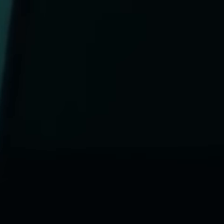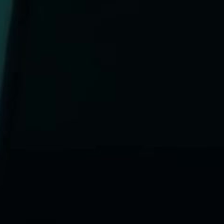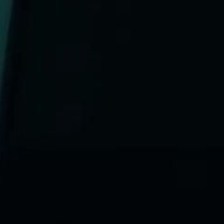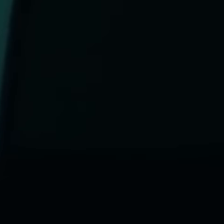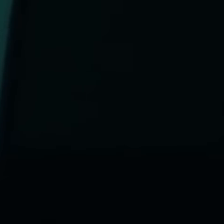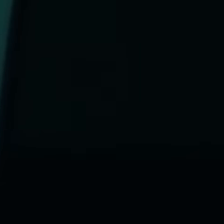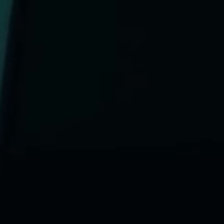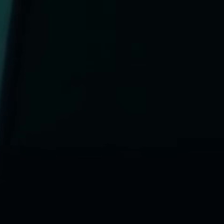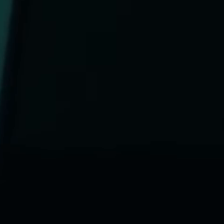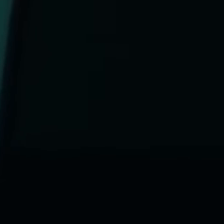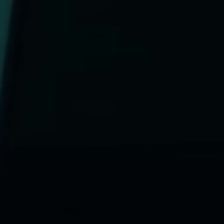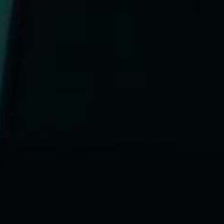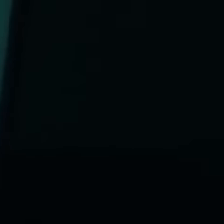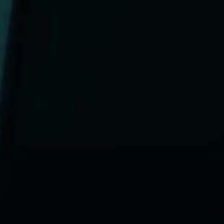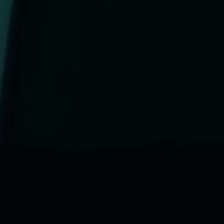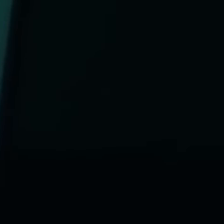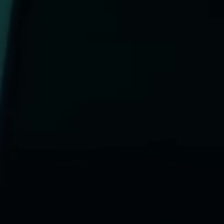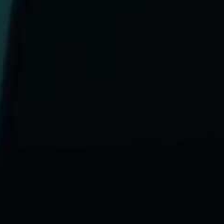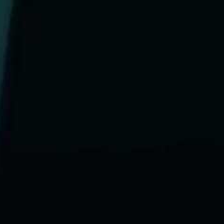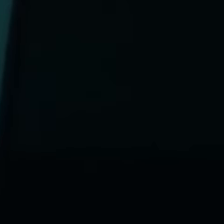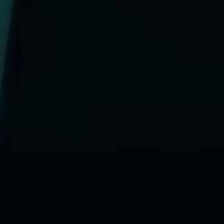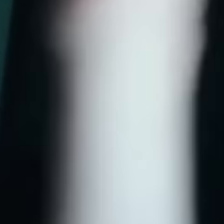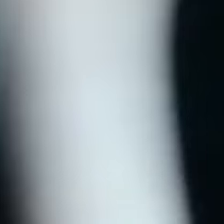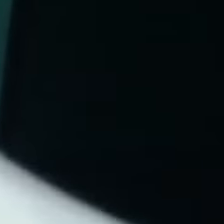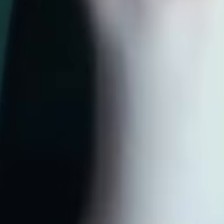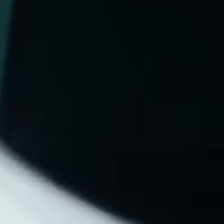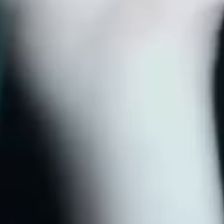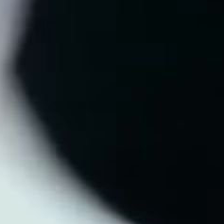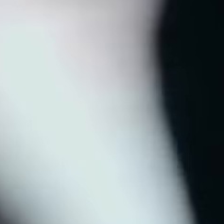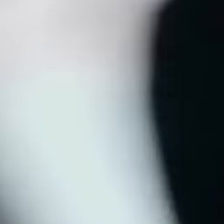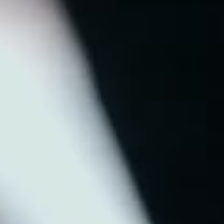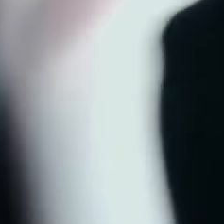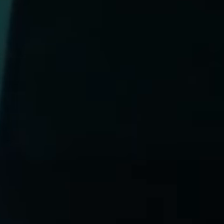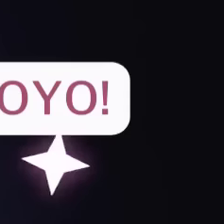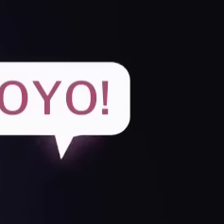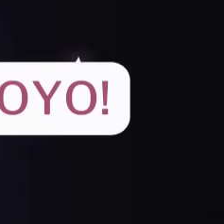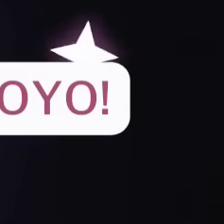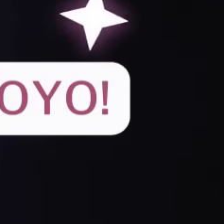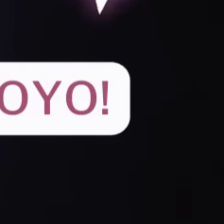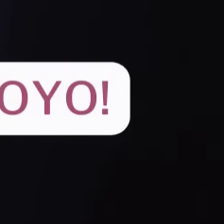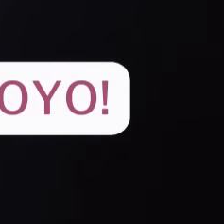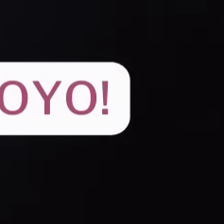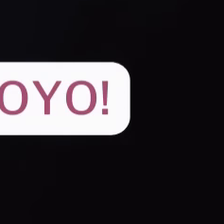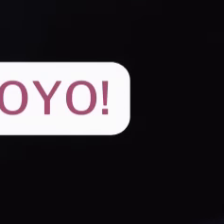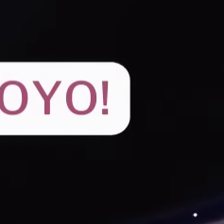Y bueno chicos, espero volver a verlos pronto en un nuevo video en mi canal. Bye bye.